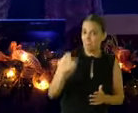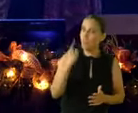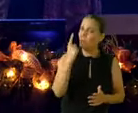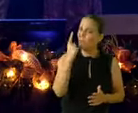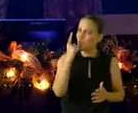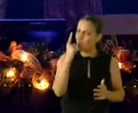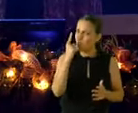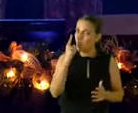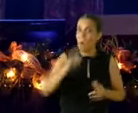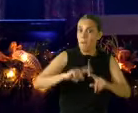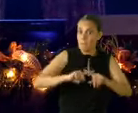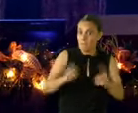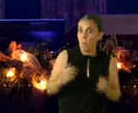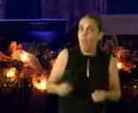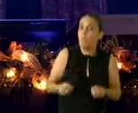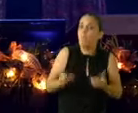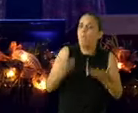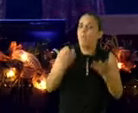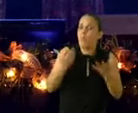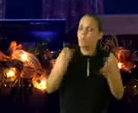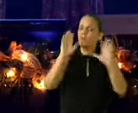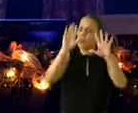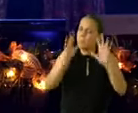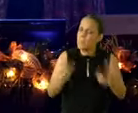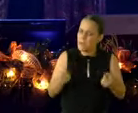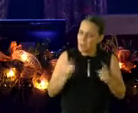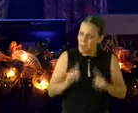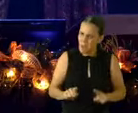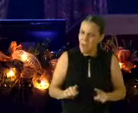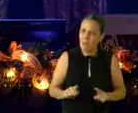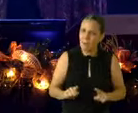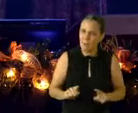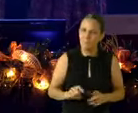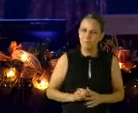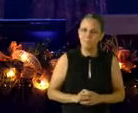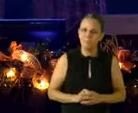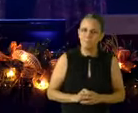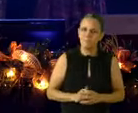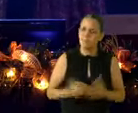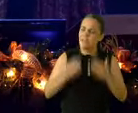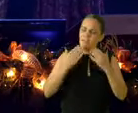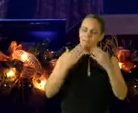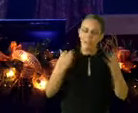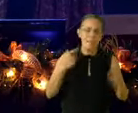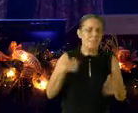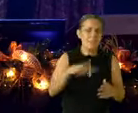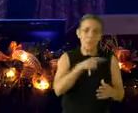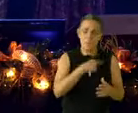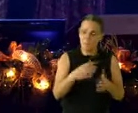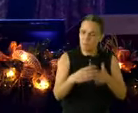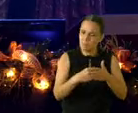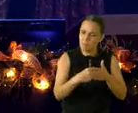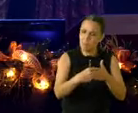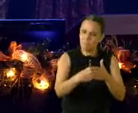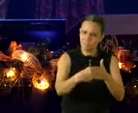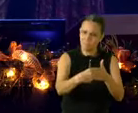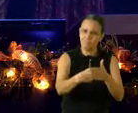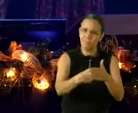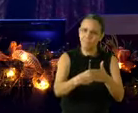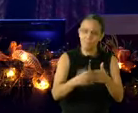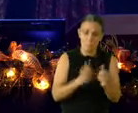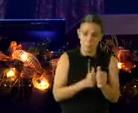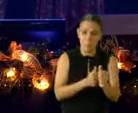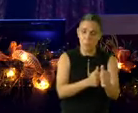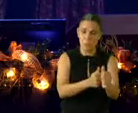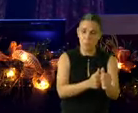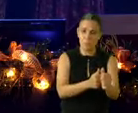Damos gloria a Dios por eso. Gracias a los pastores, nuestro apóstol, por darnos el honor, el privilegio, ¿verdad?